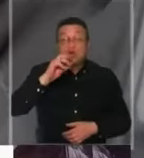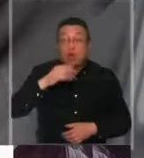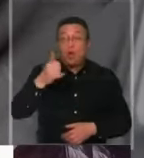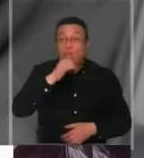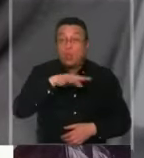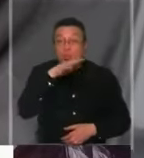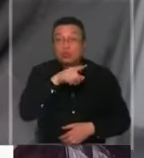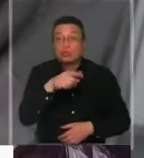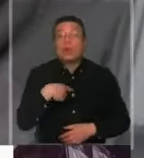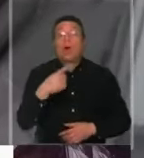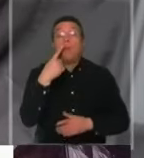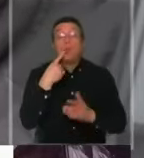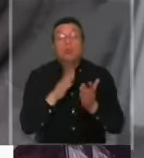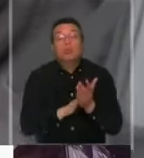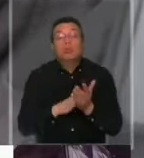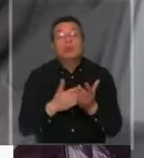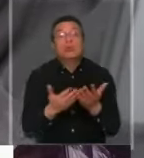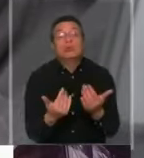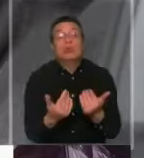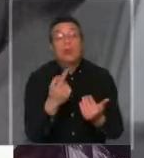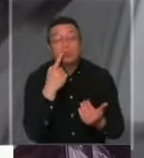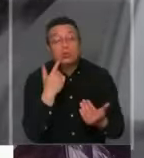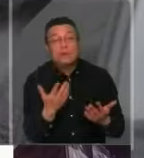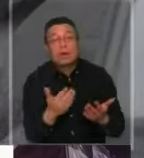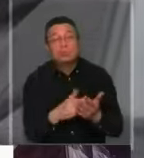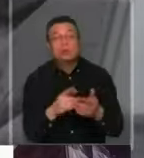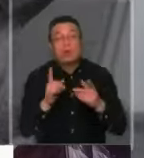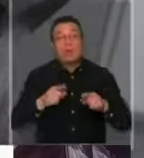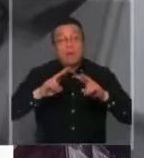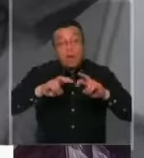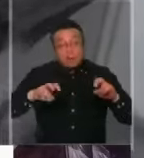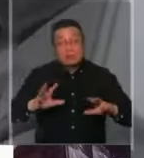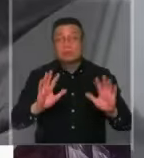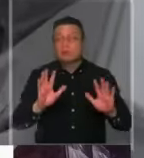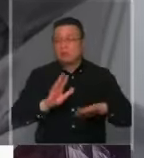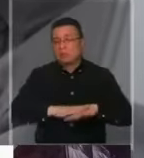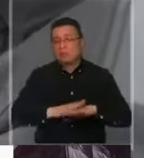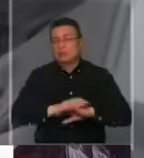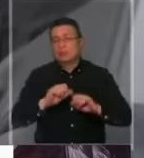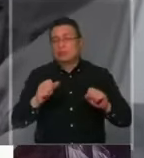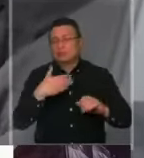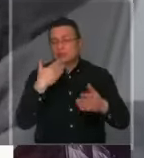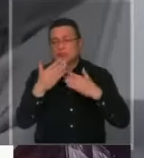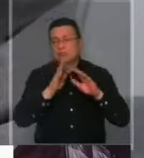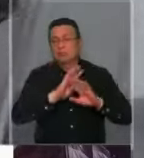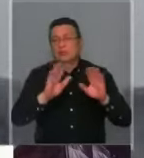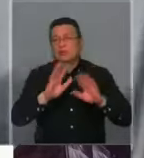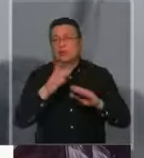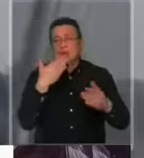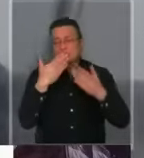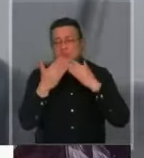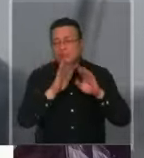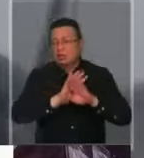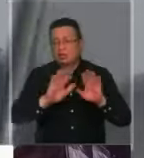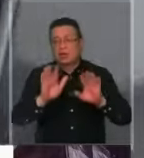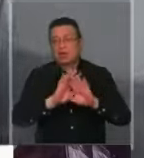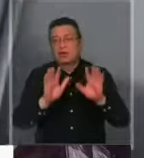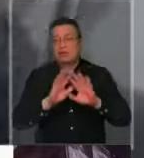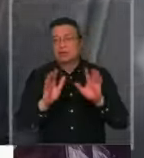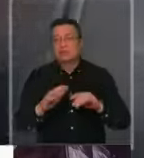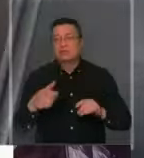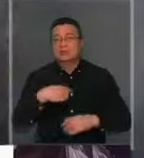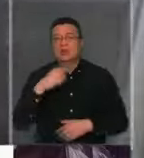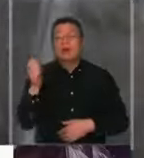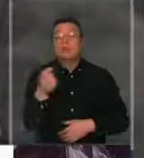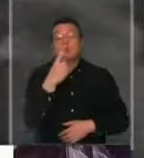candidatura? Pero muéstrenme eso, por favor. ¿Tendrán que investigarlo? No, señor, permiso. Yo no puedo, no por eso hablar. Necesitamos su opinión. Es que no voy a hablar, señor. Primero que yo quiero